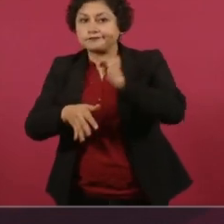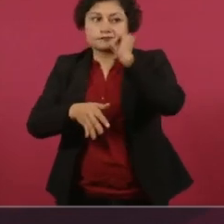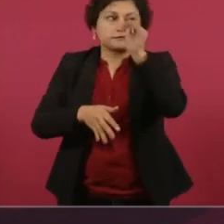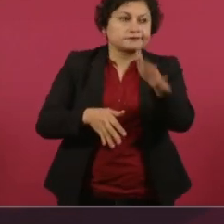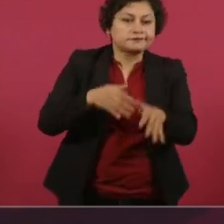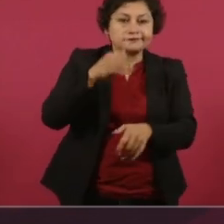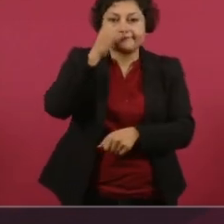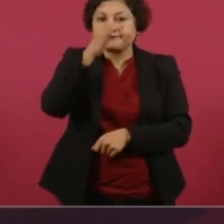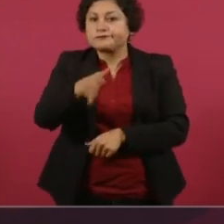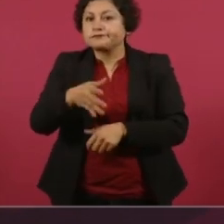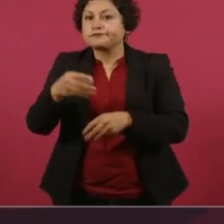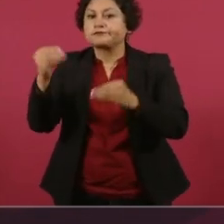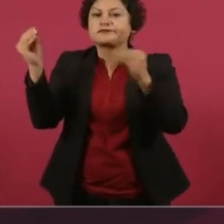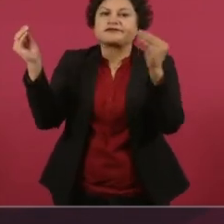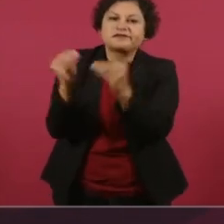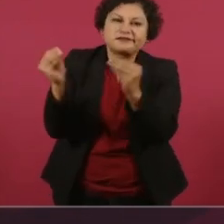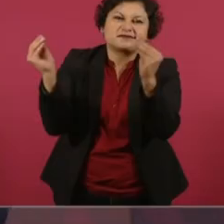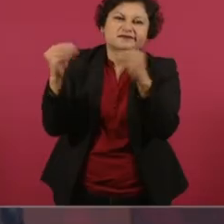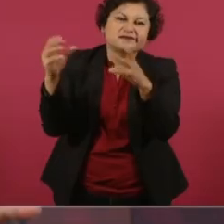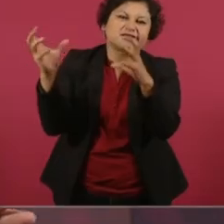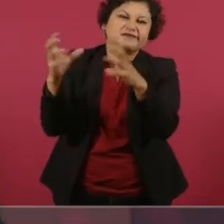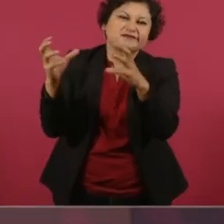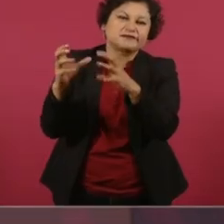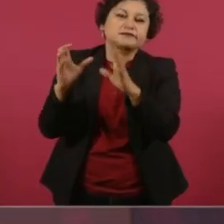confrontación, afortunadamente